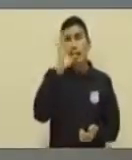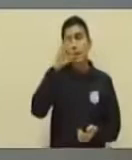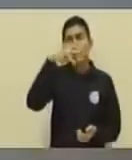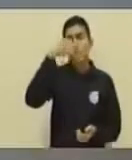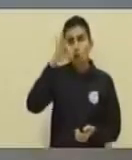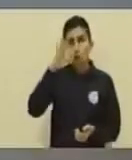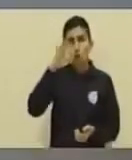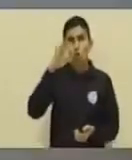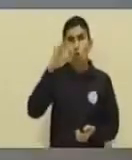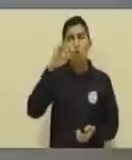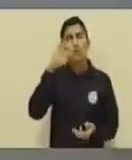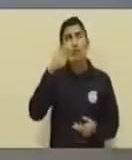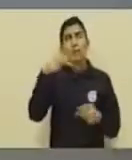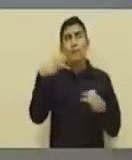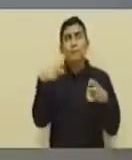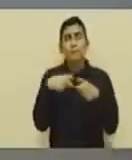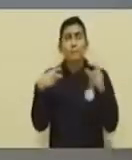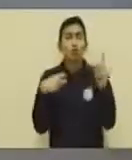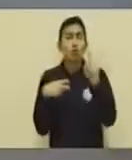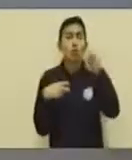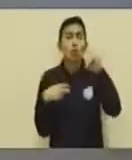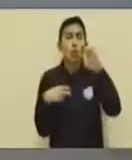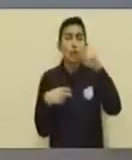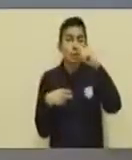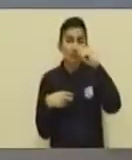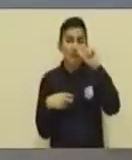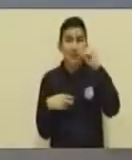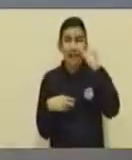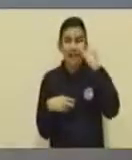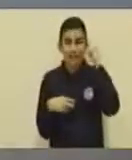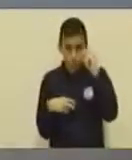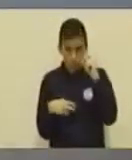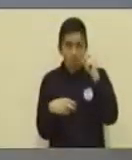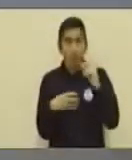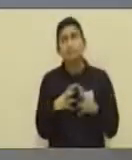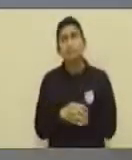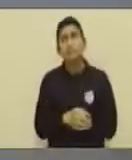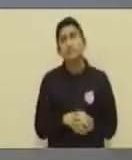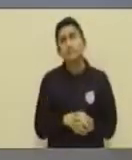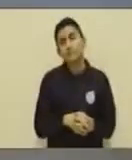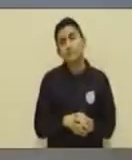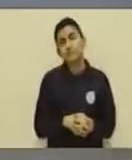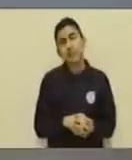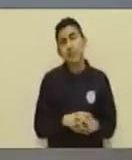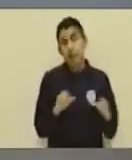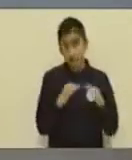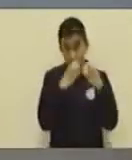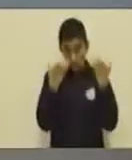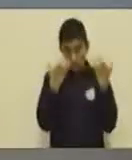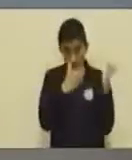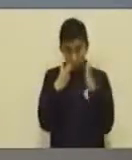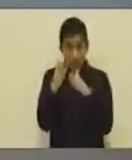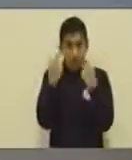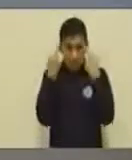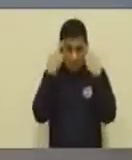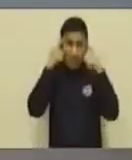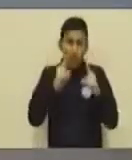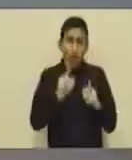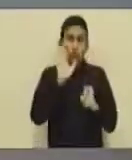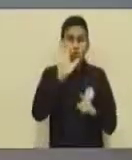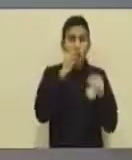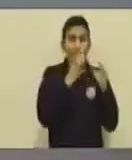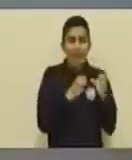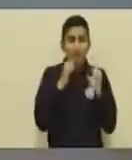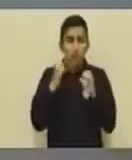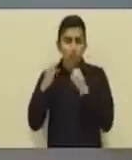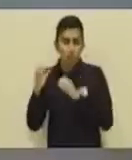que es un elemento no metálico, y al potasio, que es un elemento metálico. Entonces, de acuerdo a